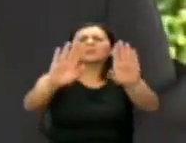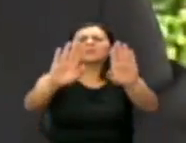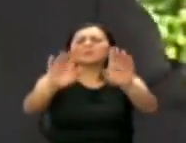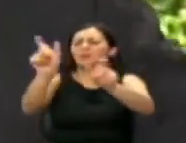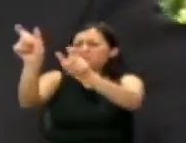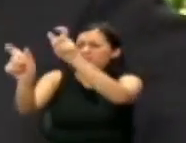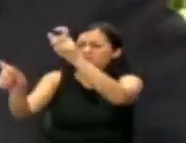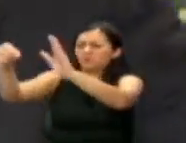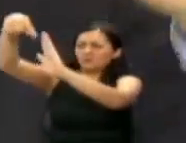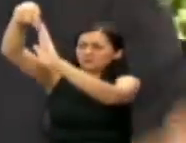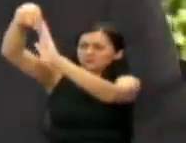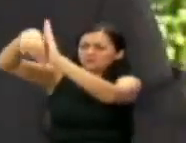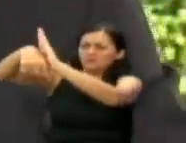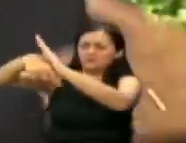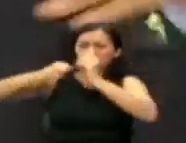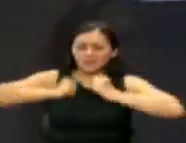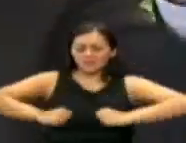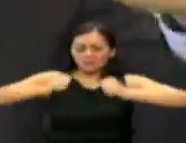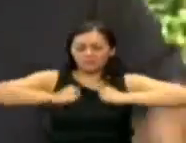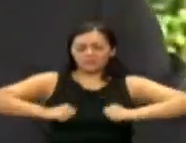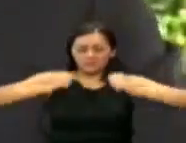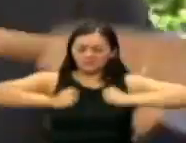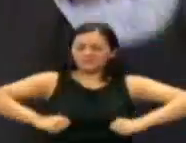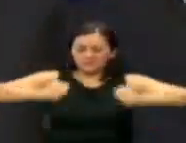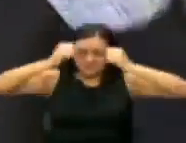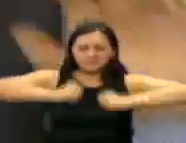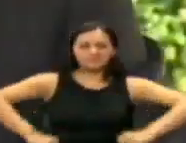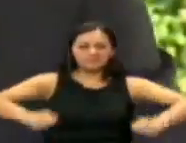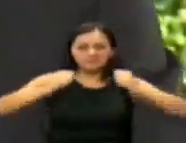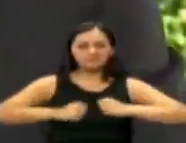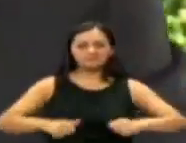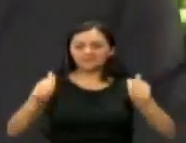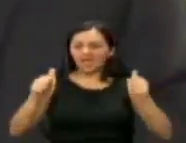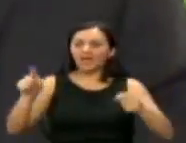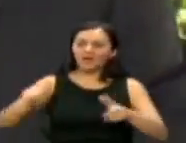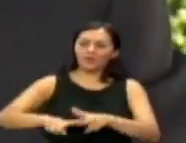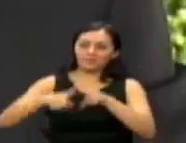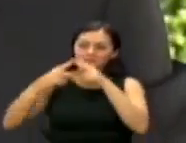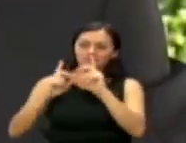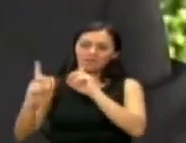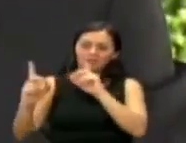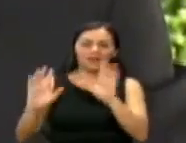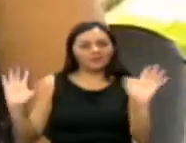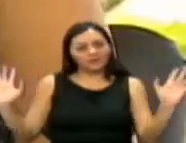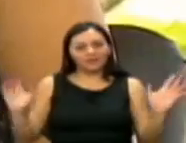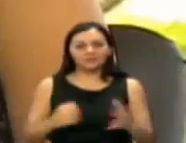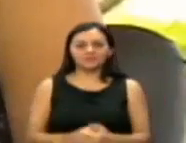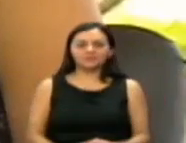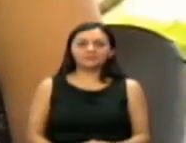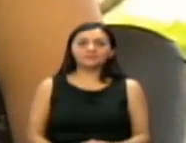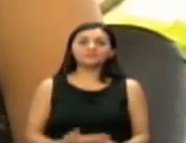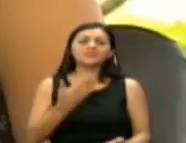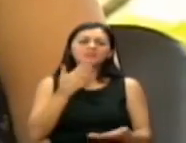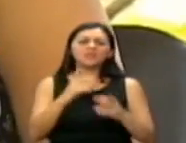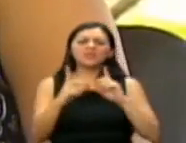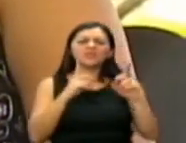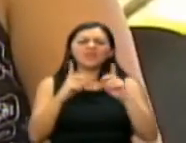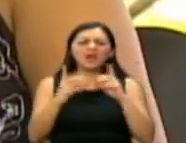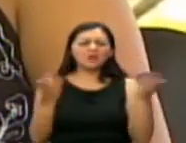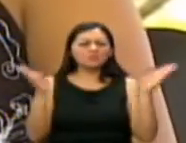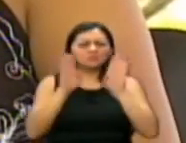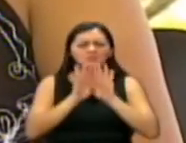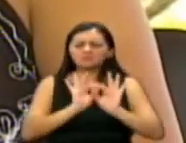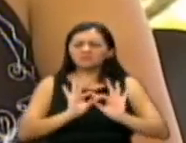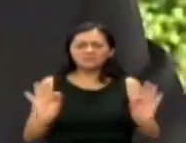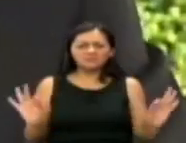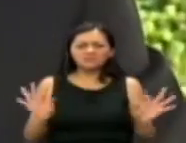examen de conciencia, hacerse una limpia, un exorcismo, y tal vez ahí podríamos empezar a dialogar. Exacto. Si el diálogo está cerrado, ¿cuál sería la solución?